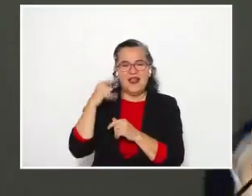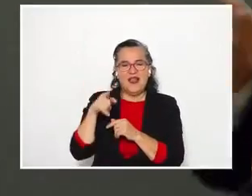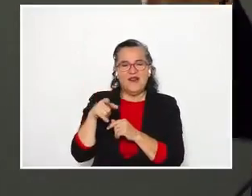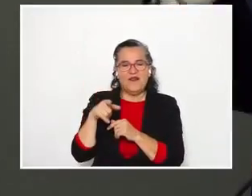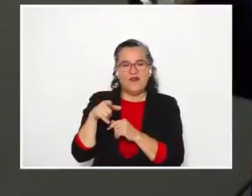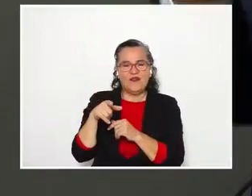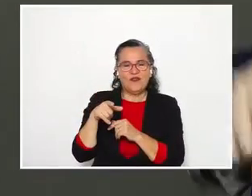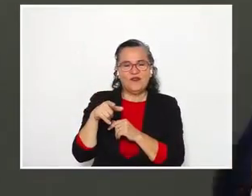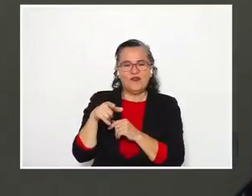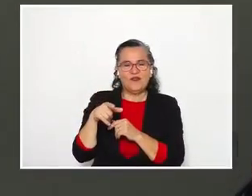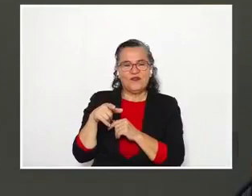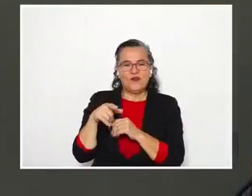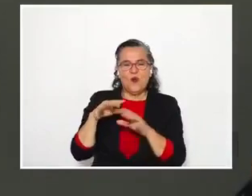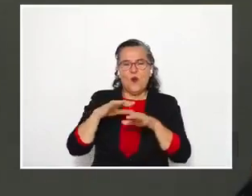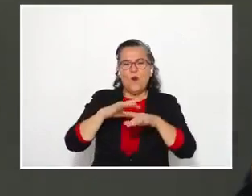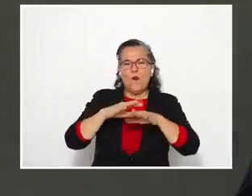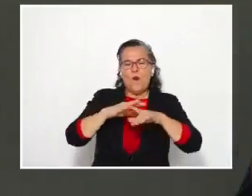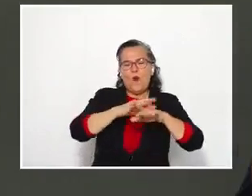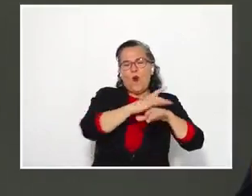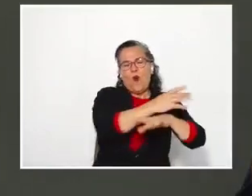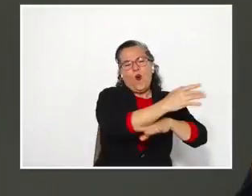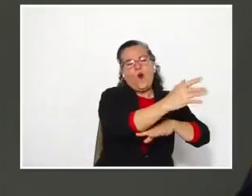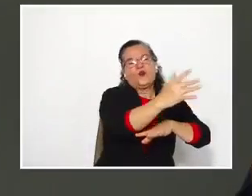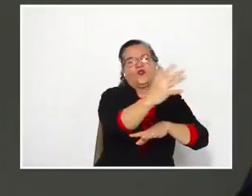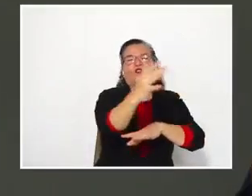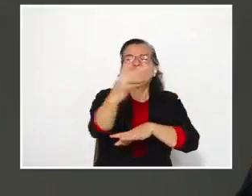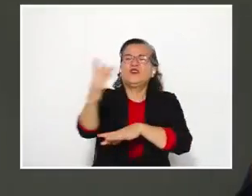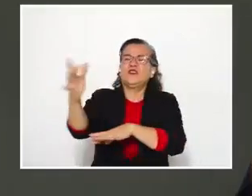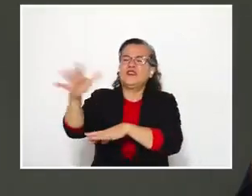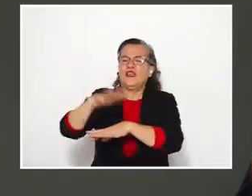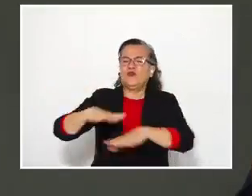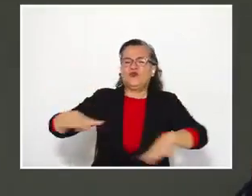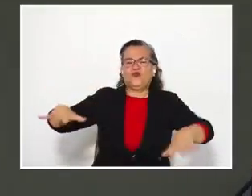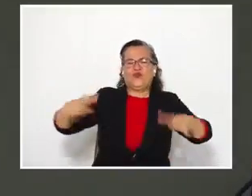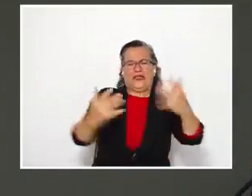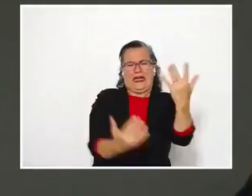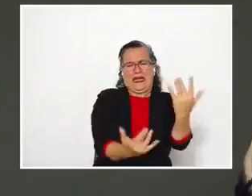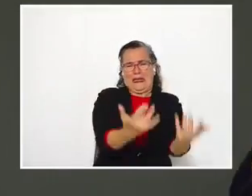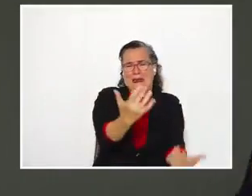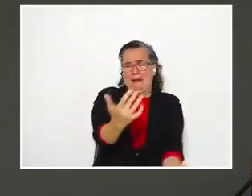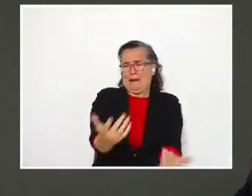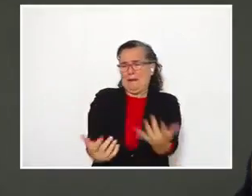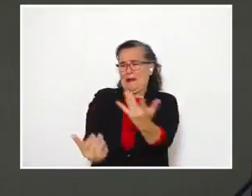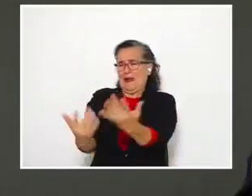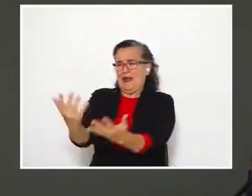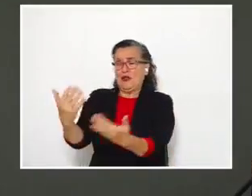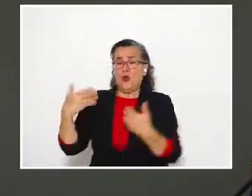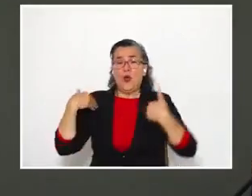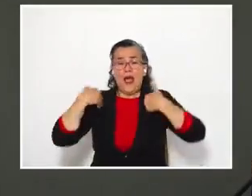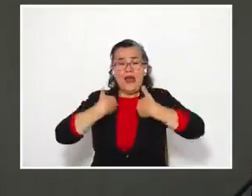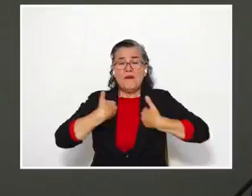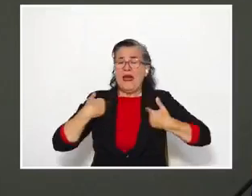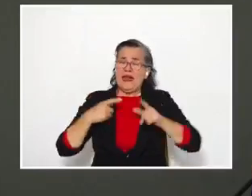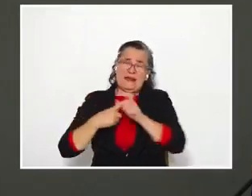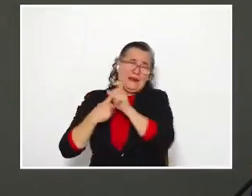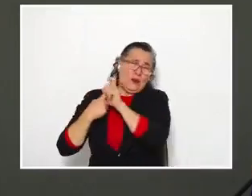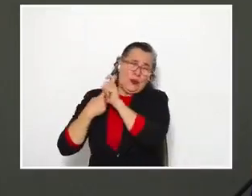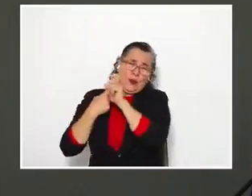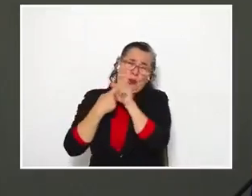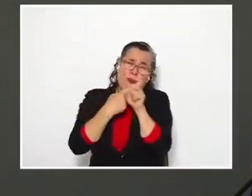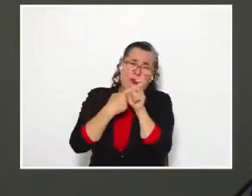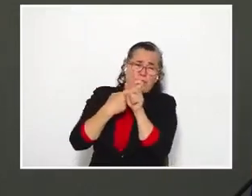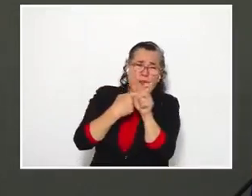que había un bosque, una selva que se estaba quemando. Entonces, todos los animales salen en carrera,